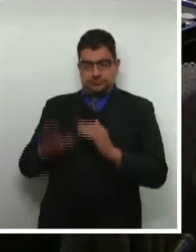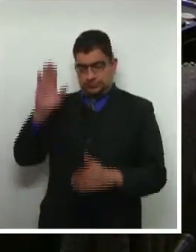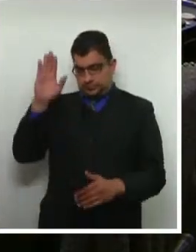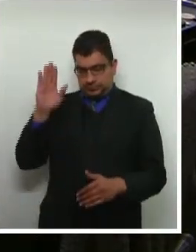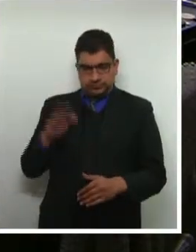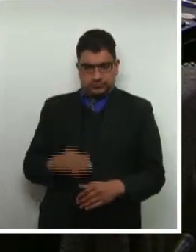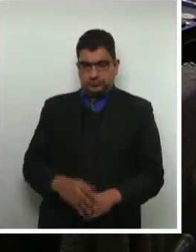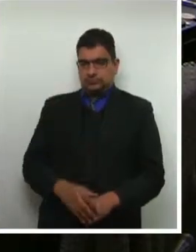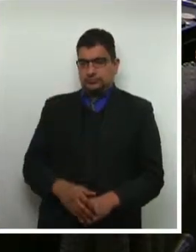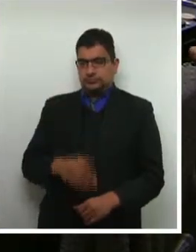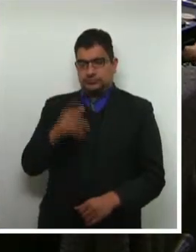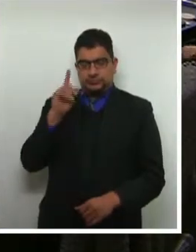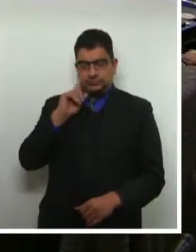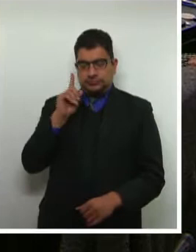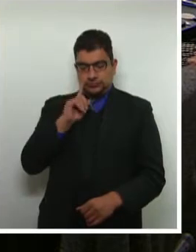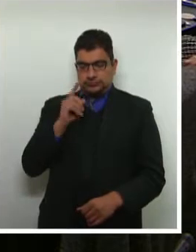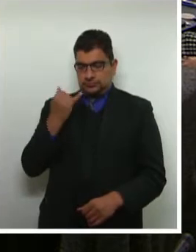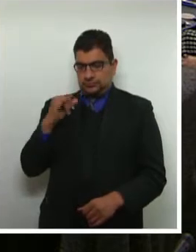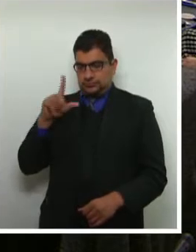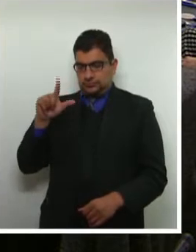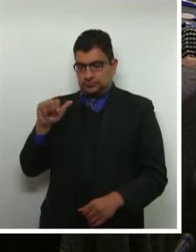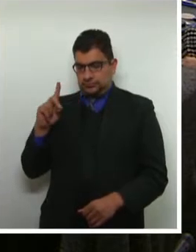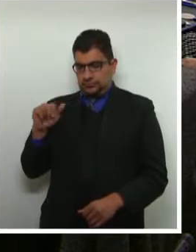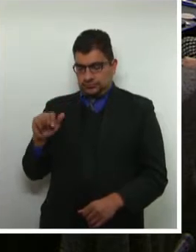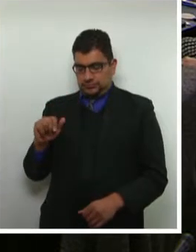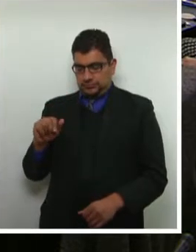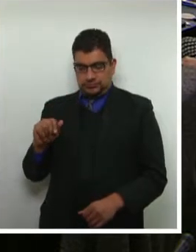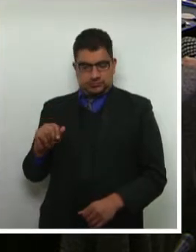Diputada Yolanda no.